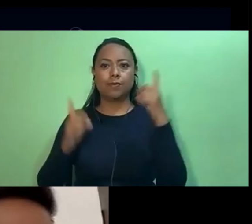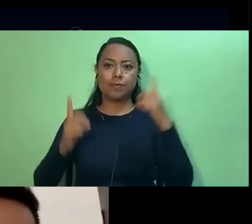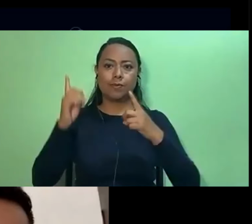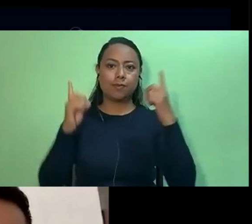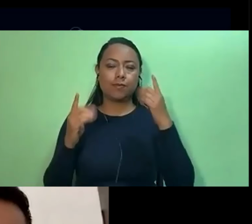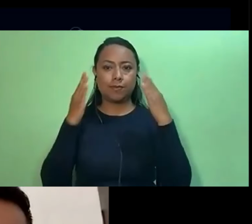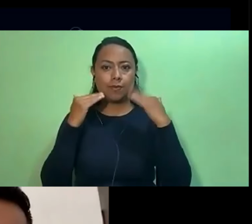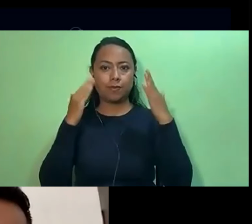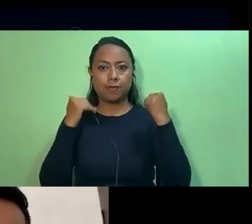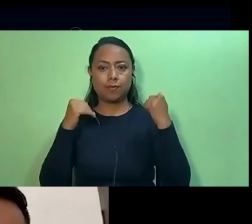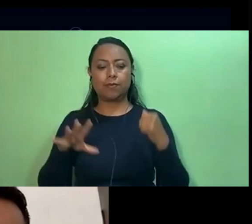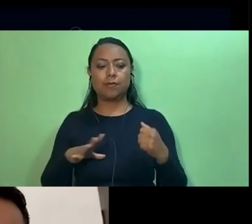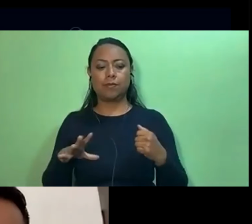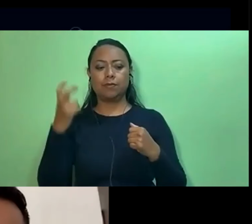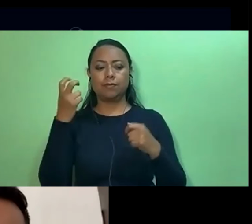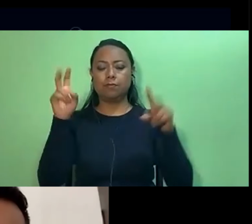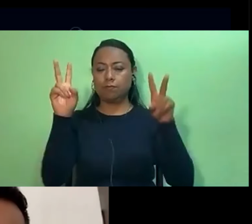un tema